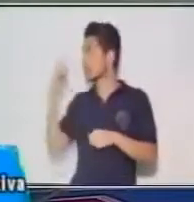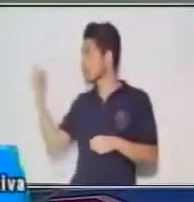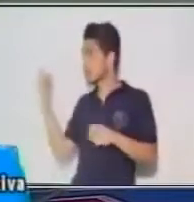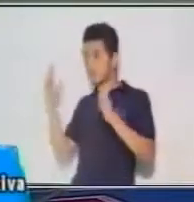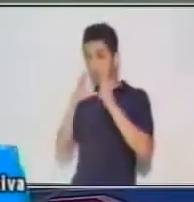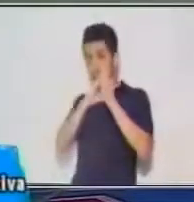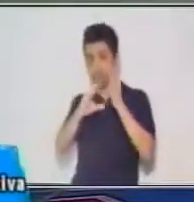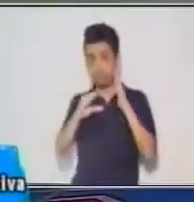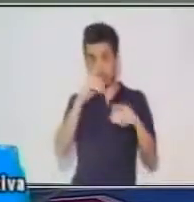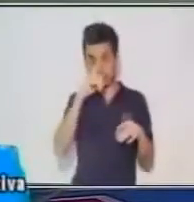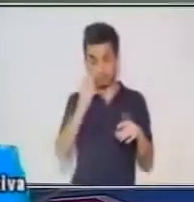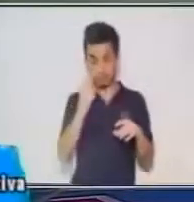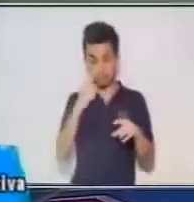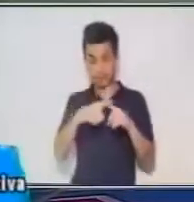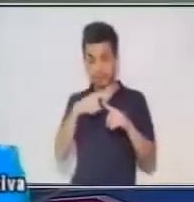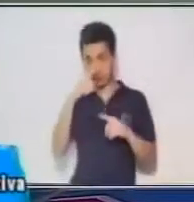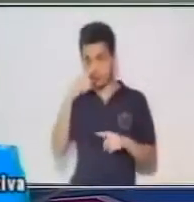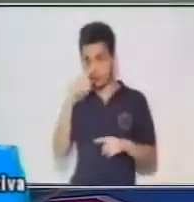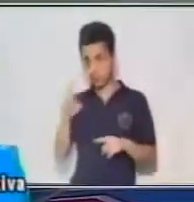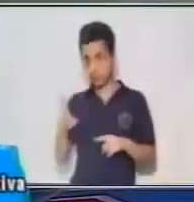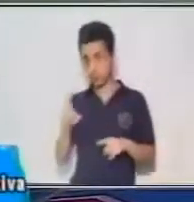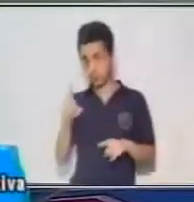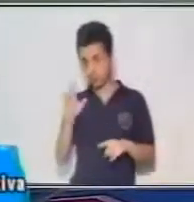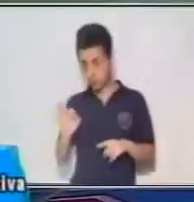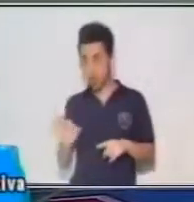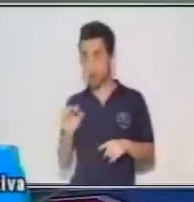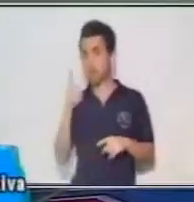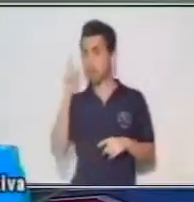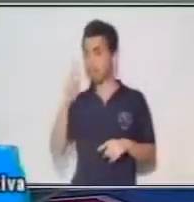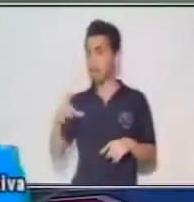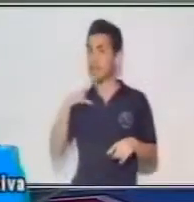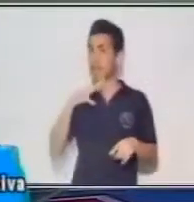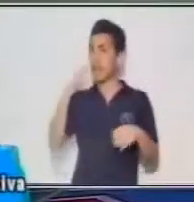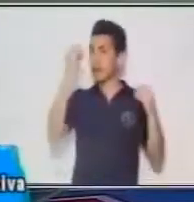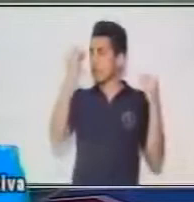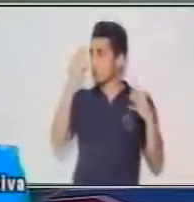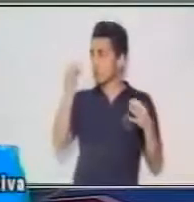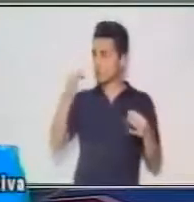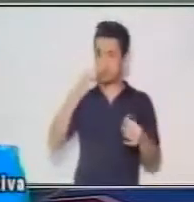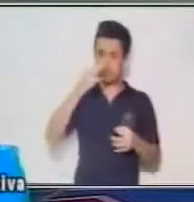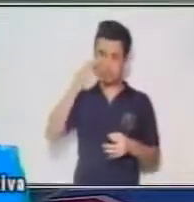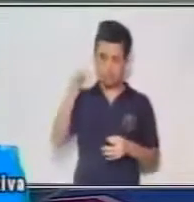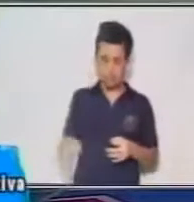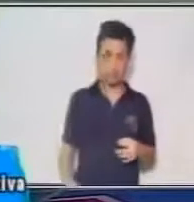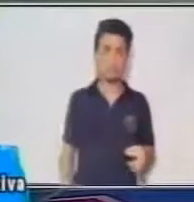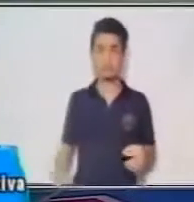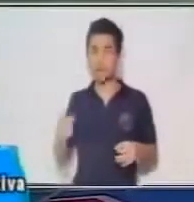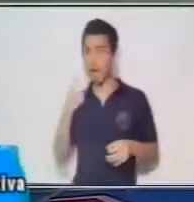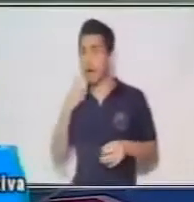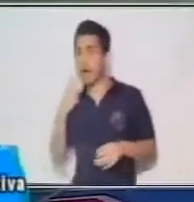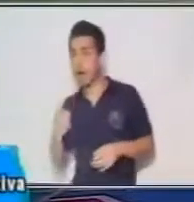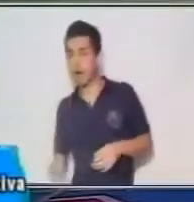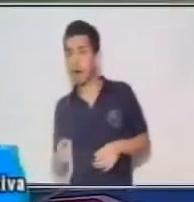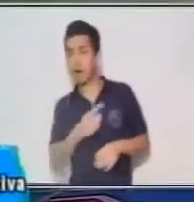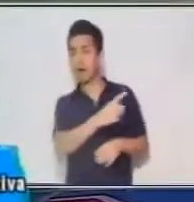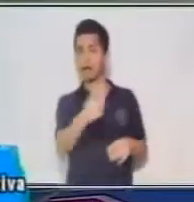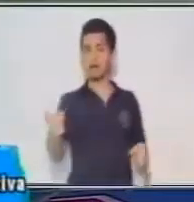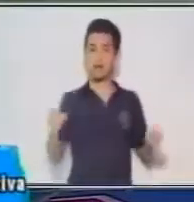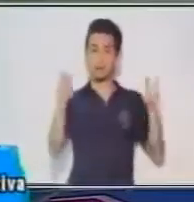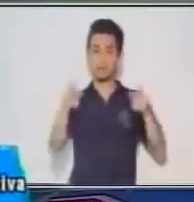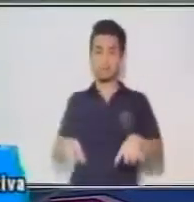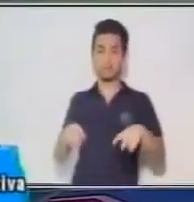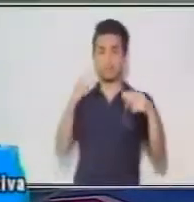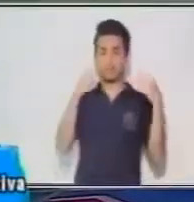tenemos que tener información verídica y clara, que llame la atención del